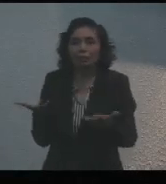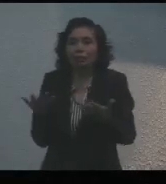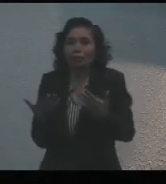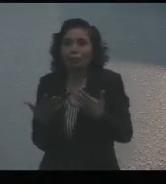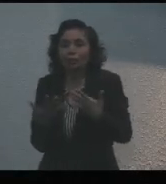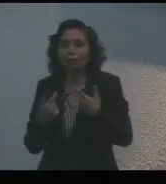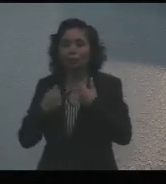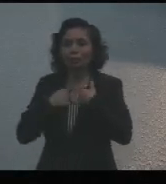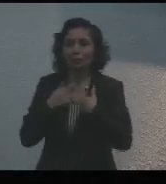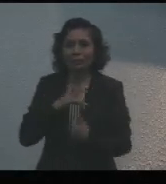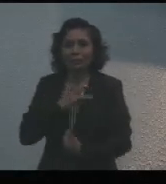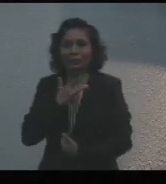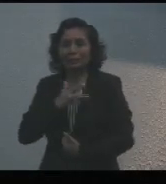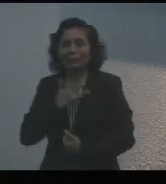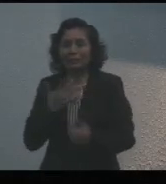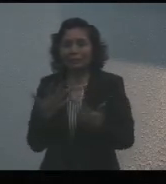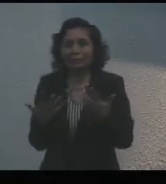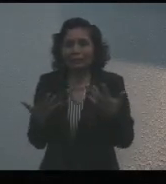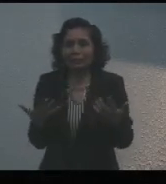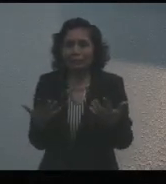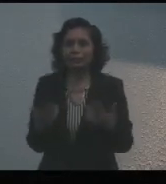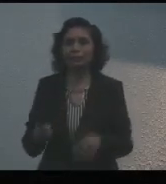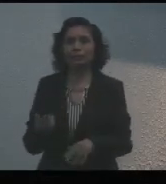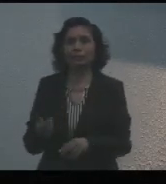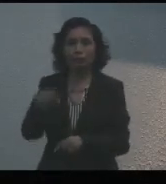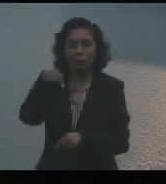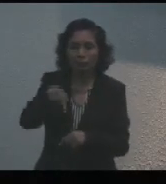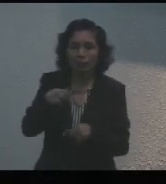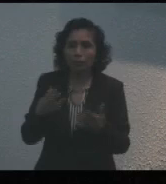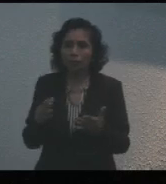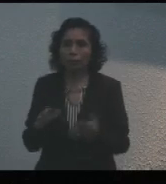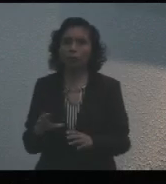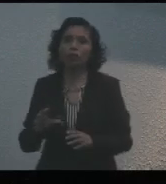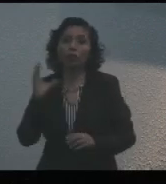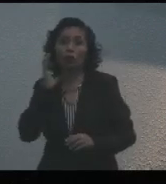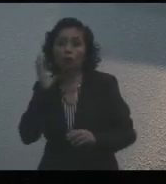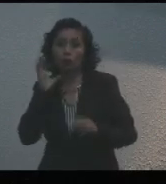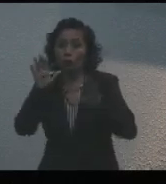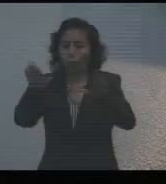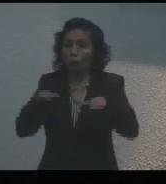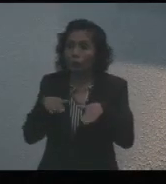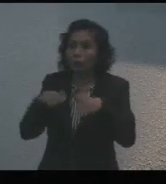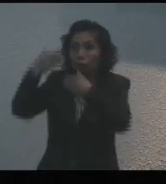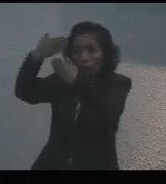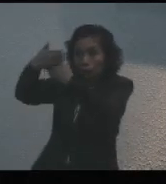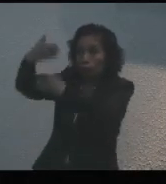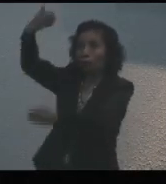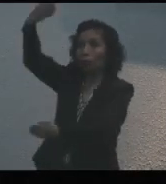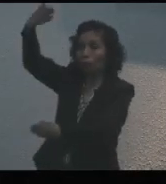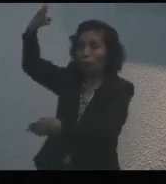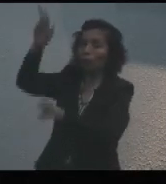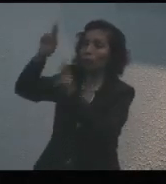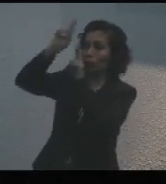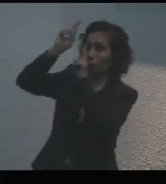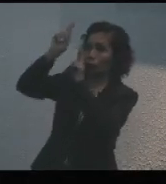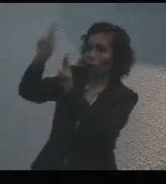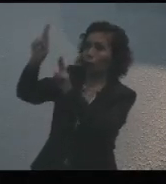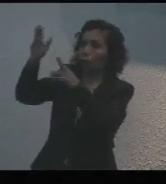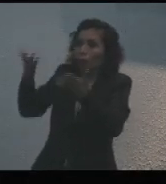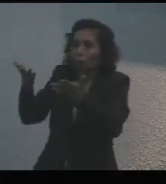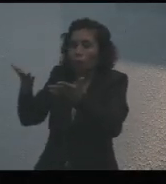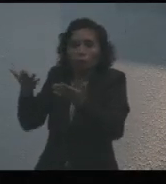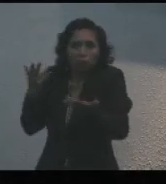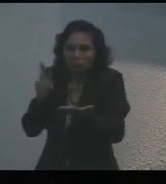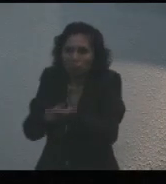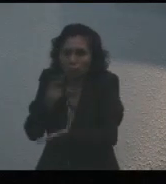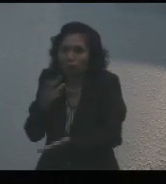todo este evento. Aquí en el Congreso, en este muro que rinde homenaje, insisto,